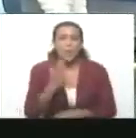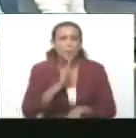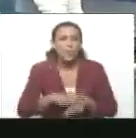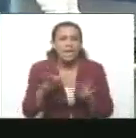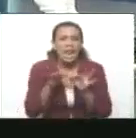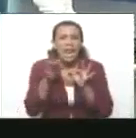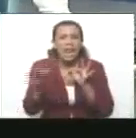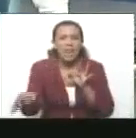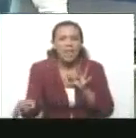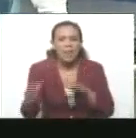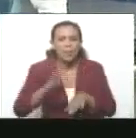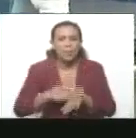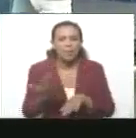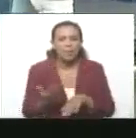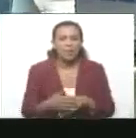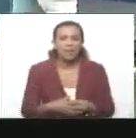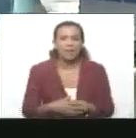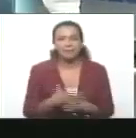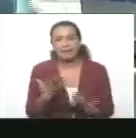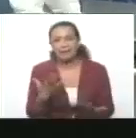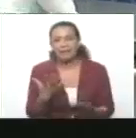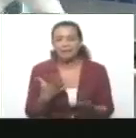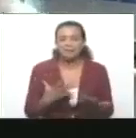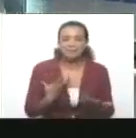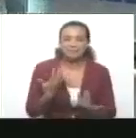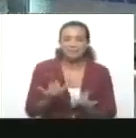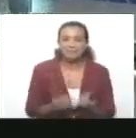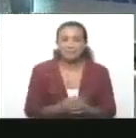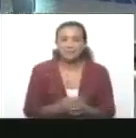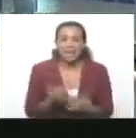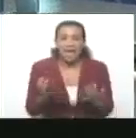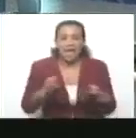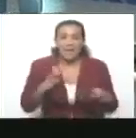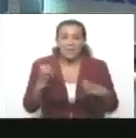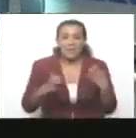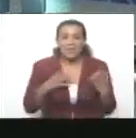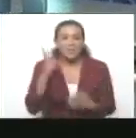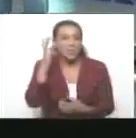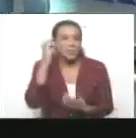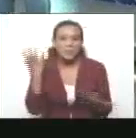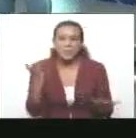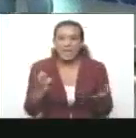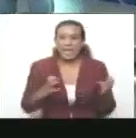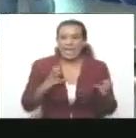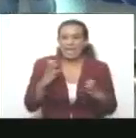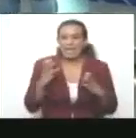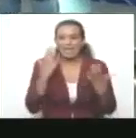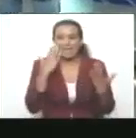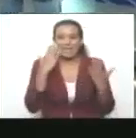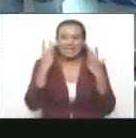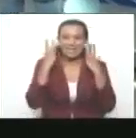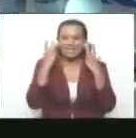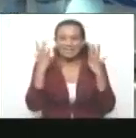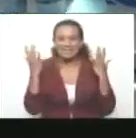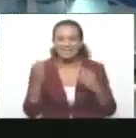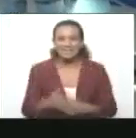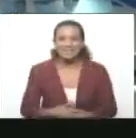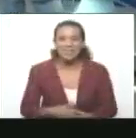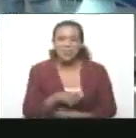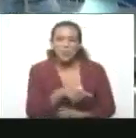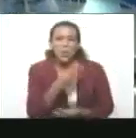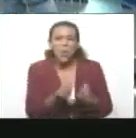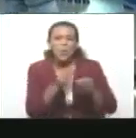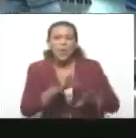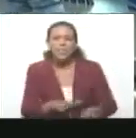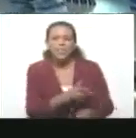allá? No lo escuché. O sea, estoy tan emocionada. Está tan emocionada que no me escuchó. Y Raiza, ¿cómo están ustedes?